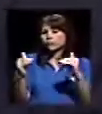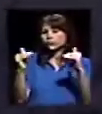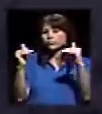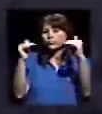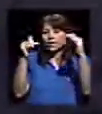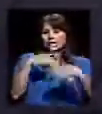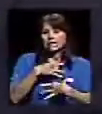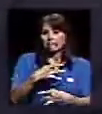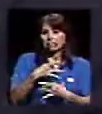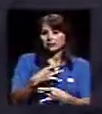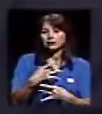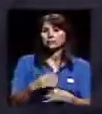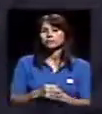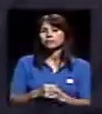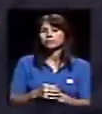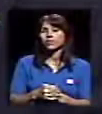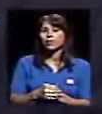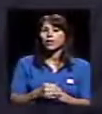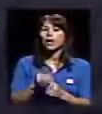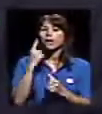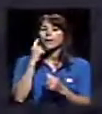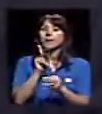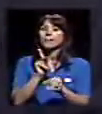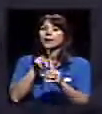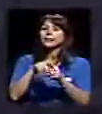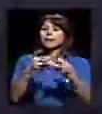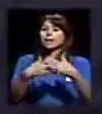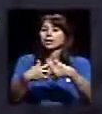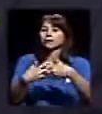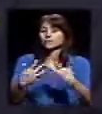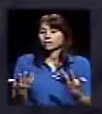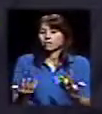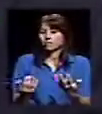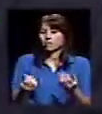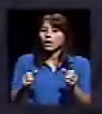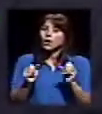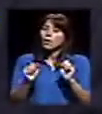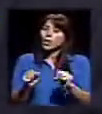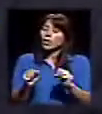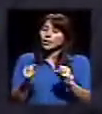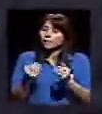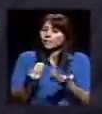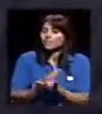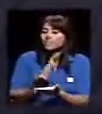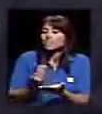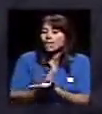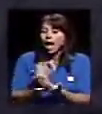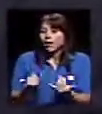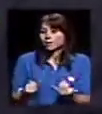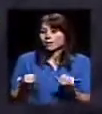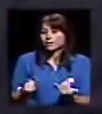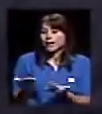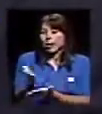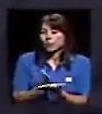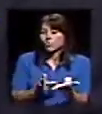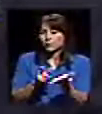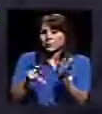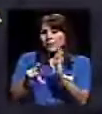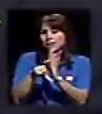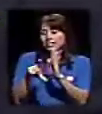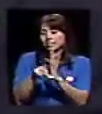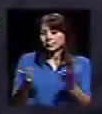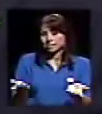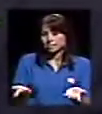en la industria de poder modernizar o poder actualizar algunas leyes.